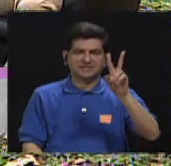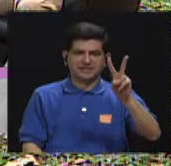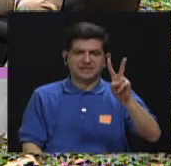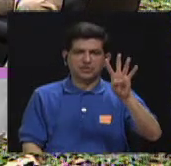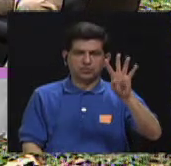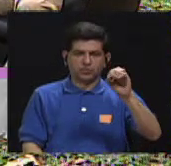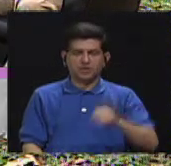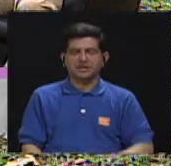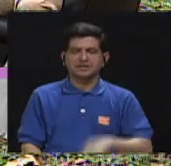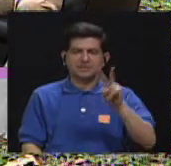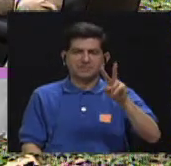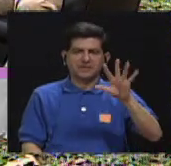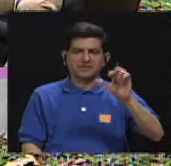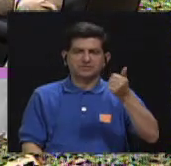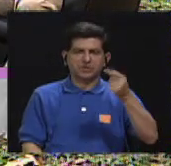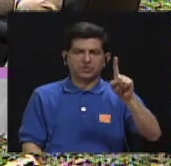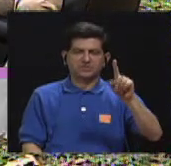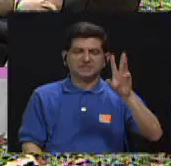2511-6240,